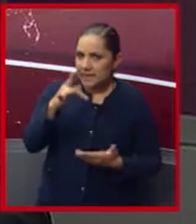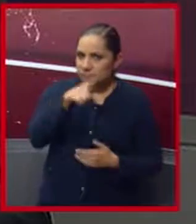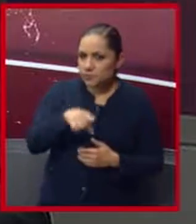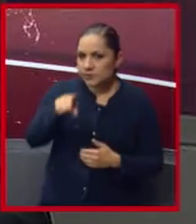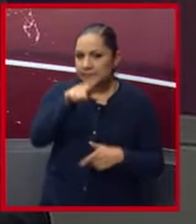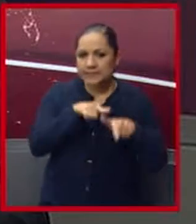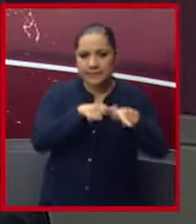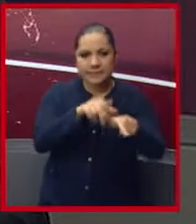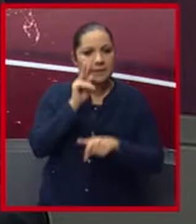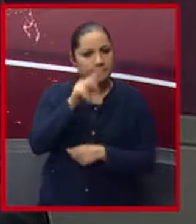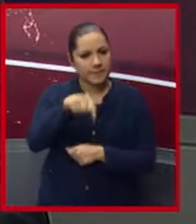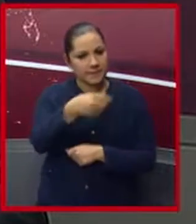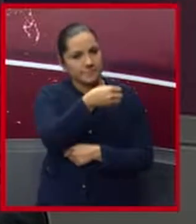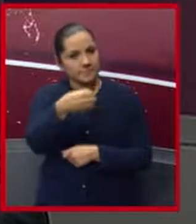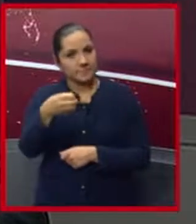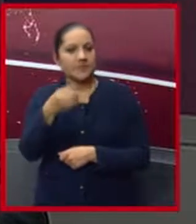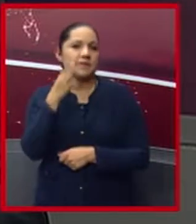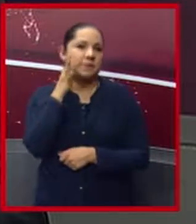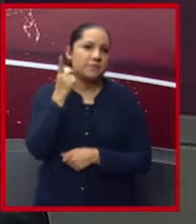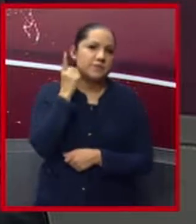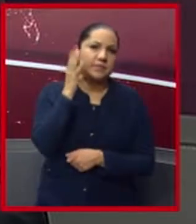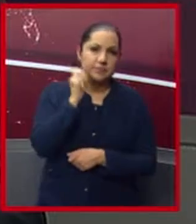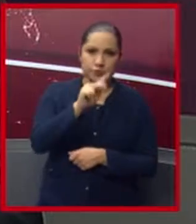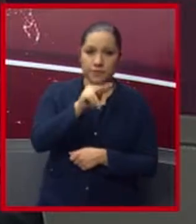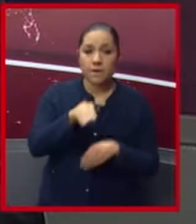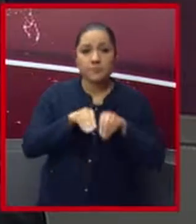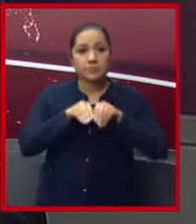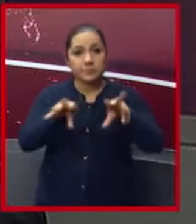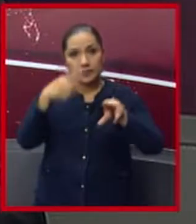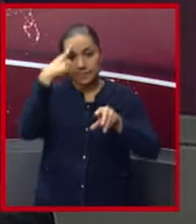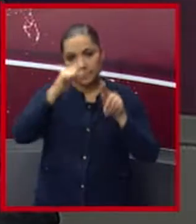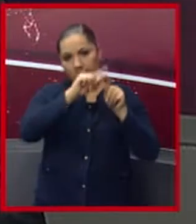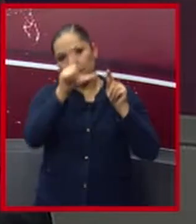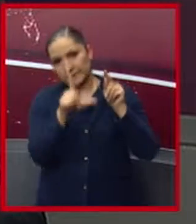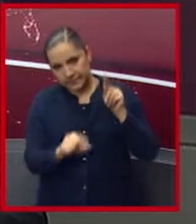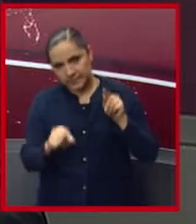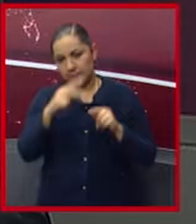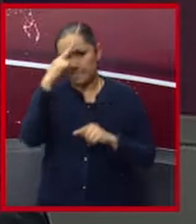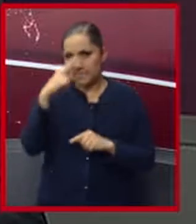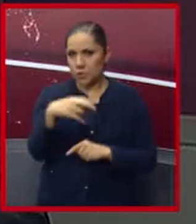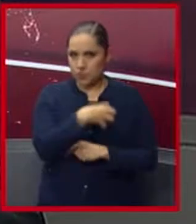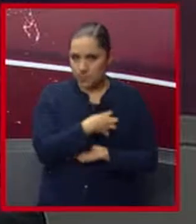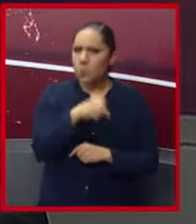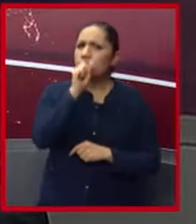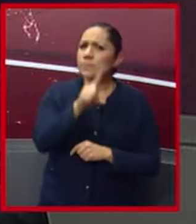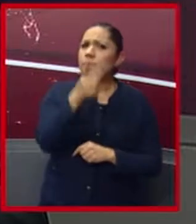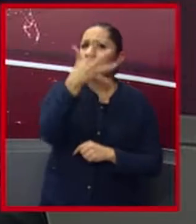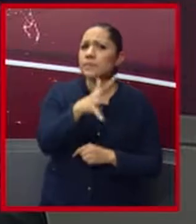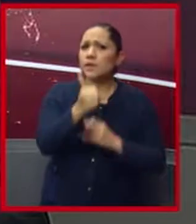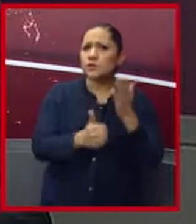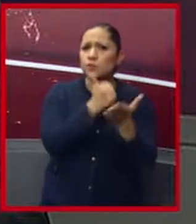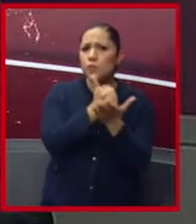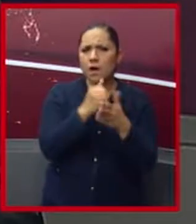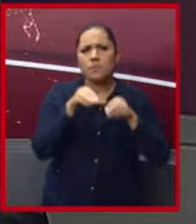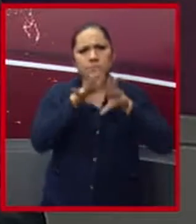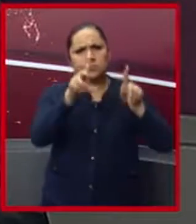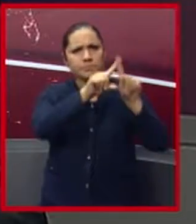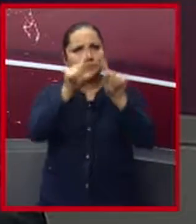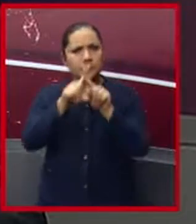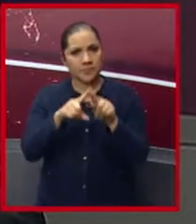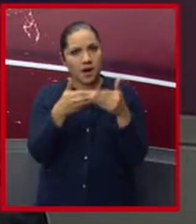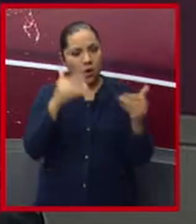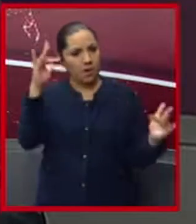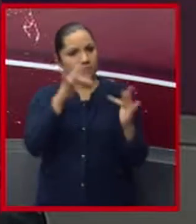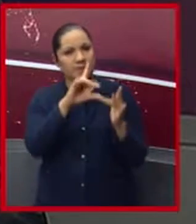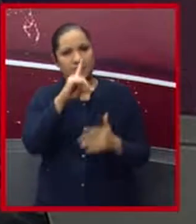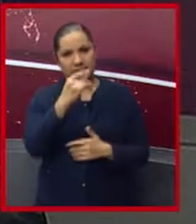Nosotros aquí en Noticias del Congreso, transmitiendo a la República Mexicana, reiterar, en televisión abierta ya en 10 ciudades del país. Estamos en televisión digital terrestre también